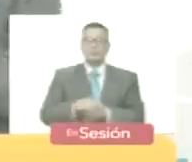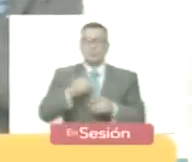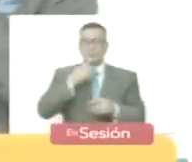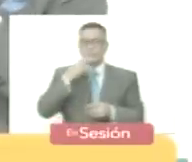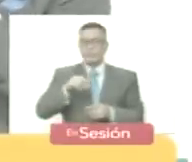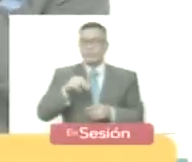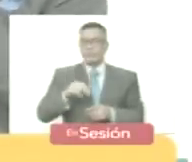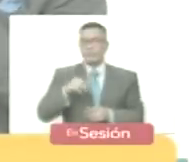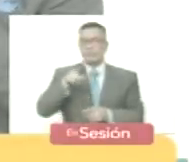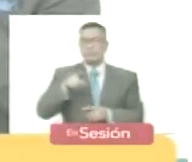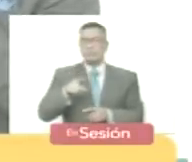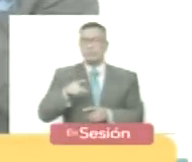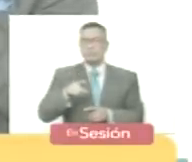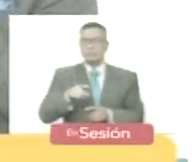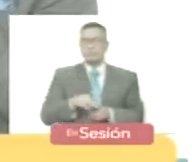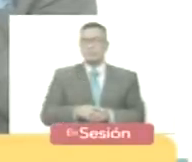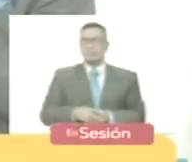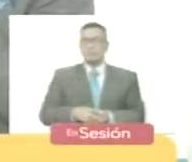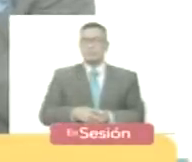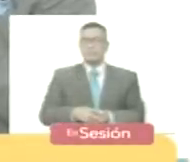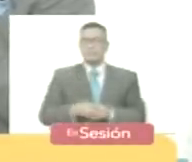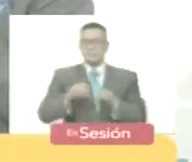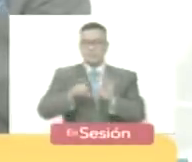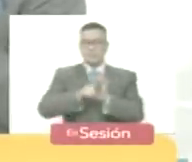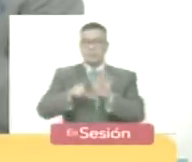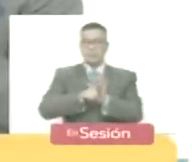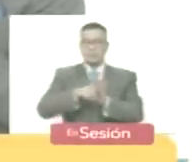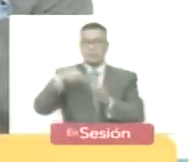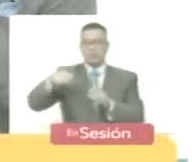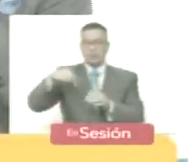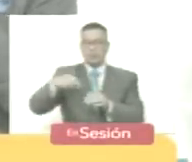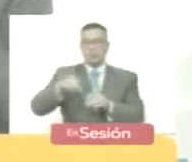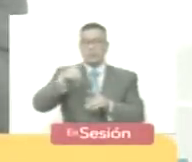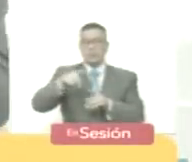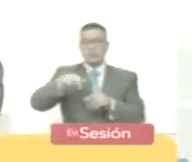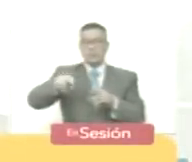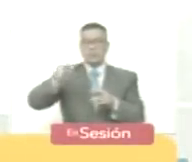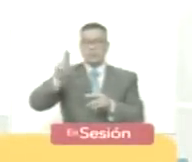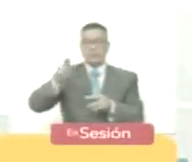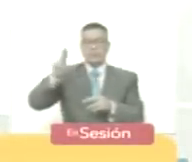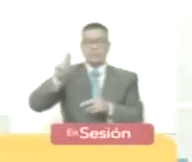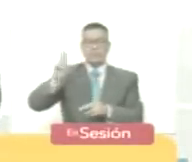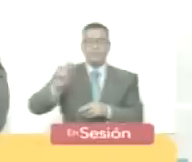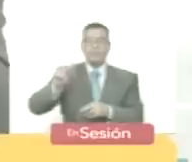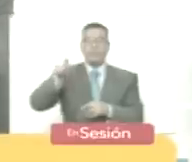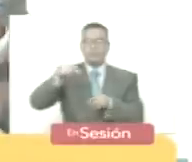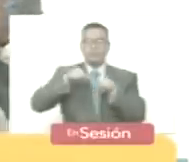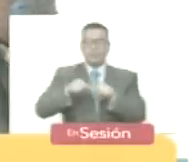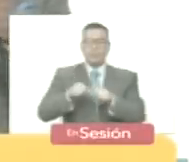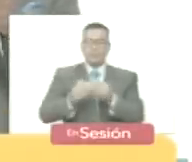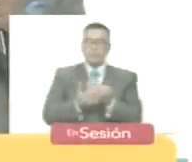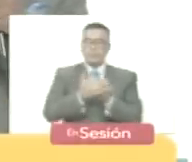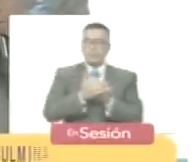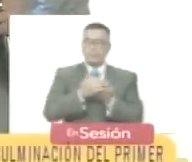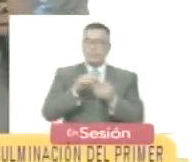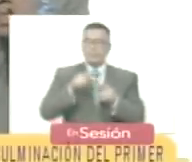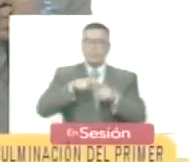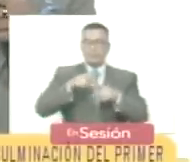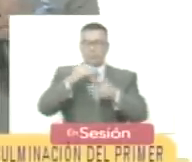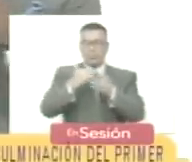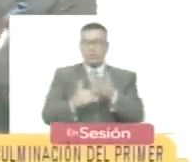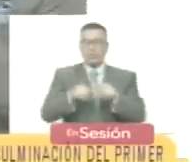concebible que el bagaje legislativo y normativo de la República se mantenga rezagado y